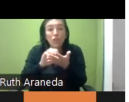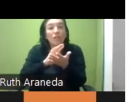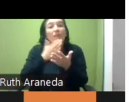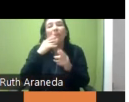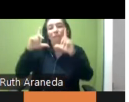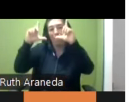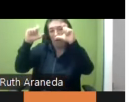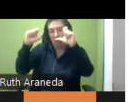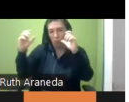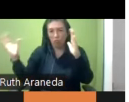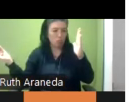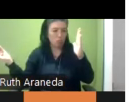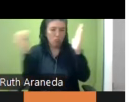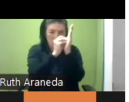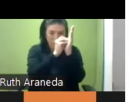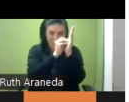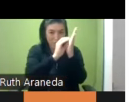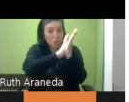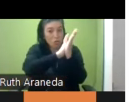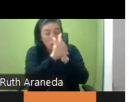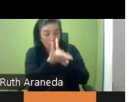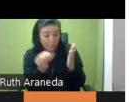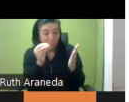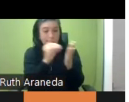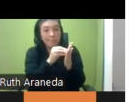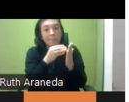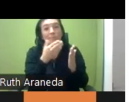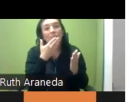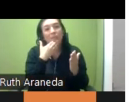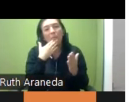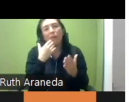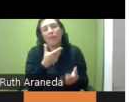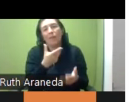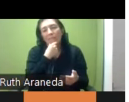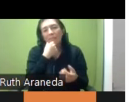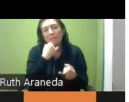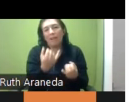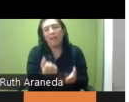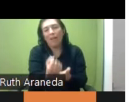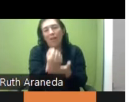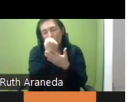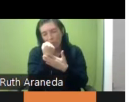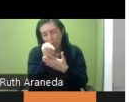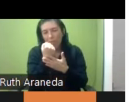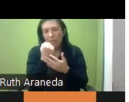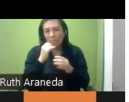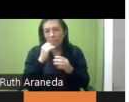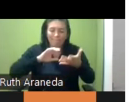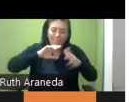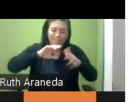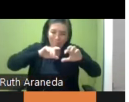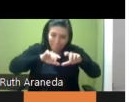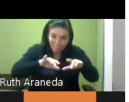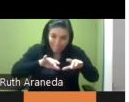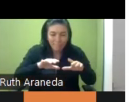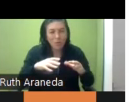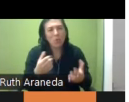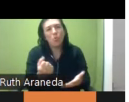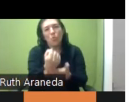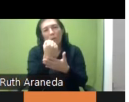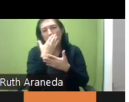eso actualmente con ayuda de la informática y las bases de datos ayudan